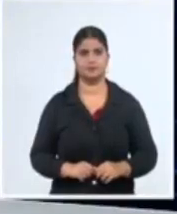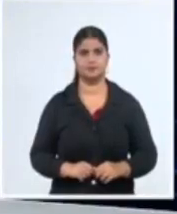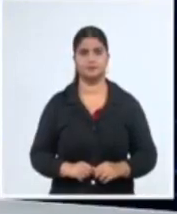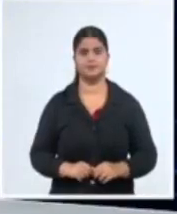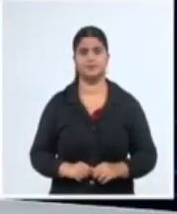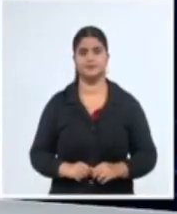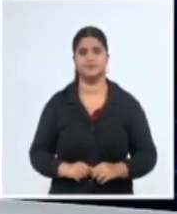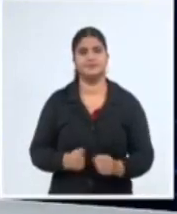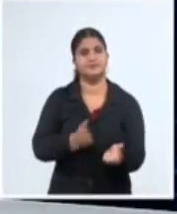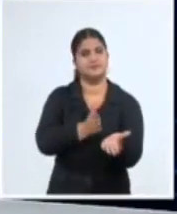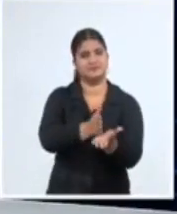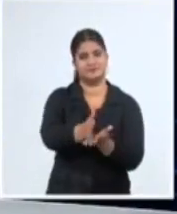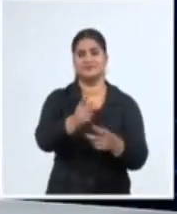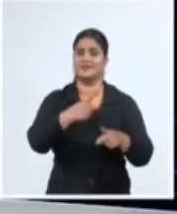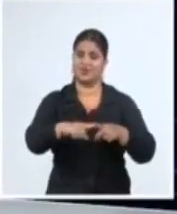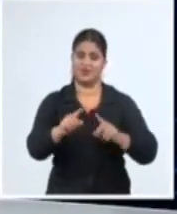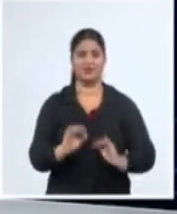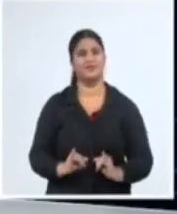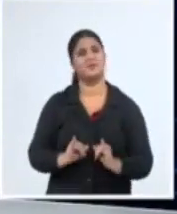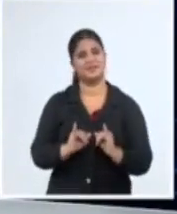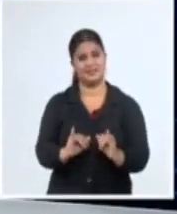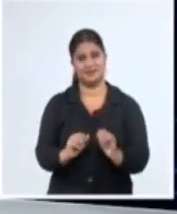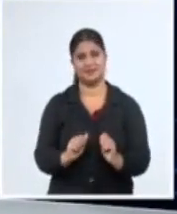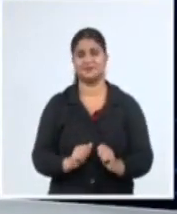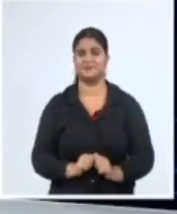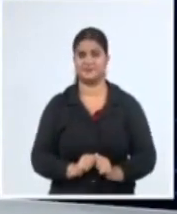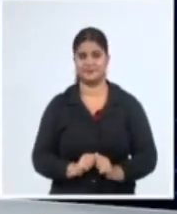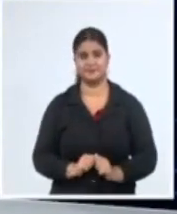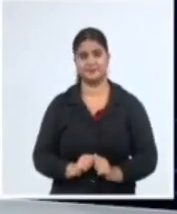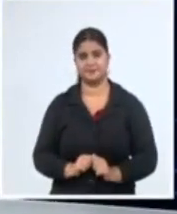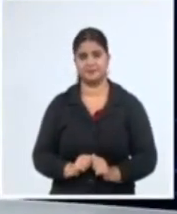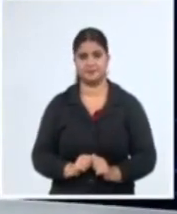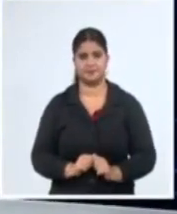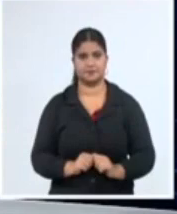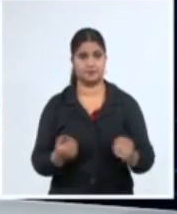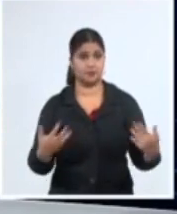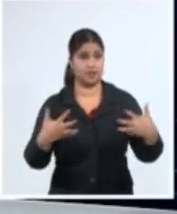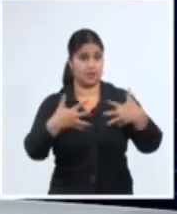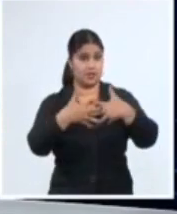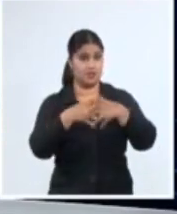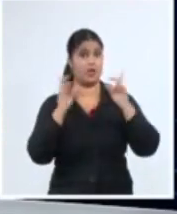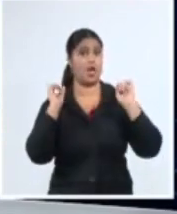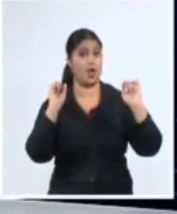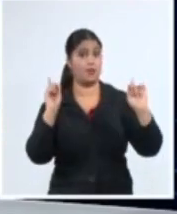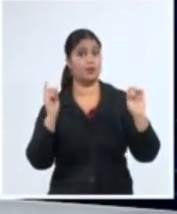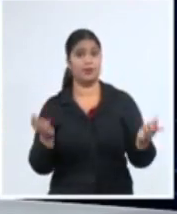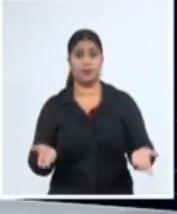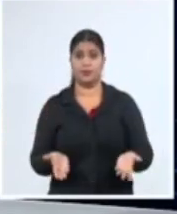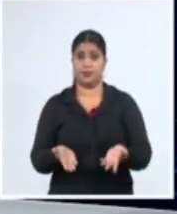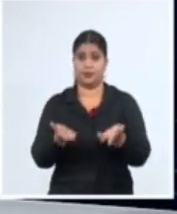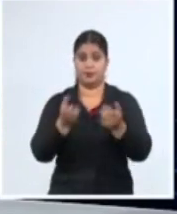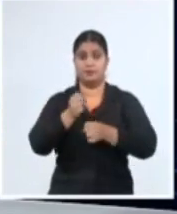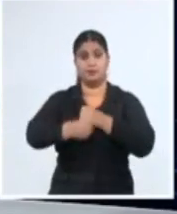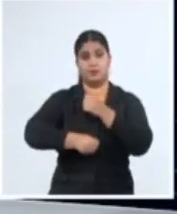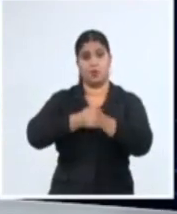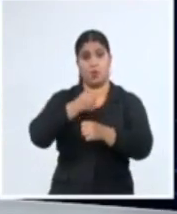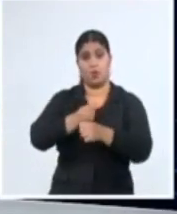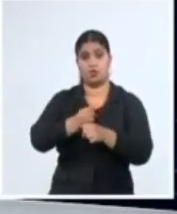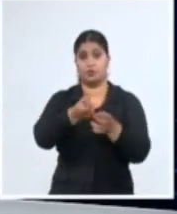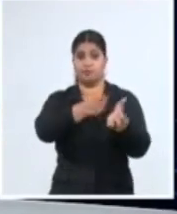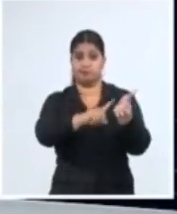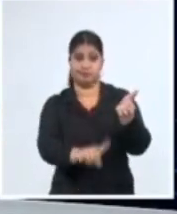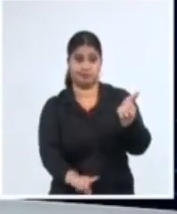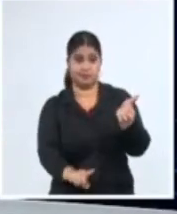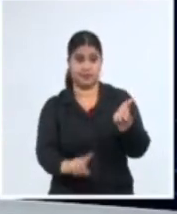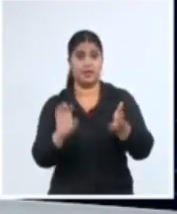Continuamos ahora con otras informaciones. Y como parte de la política para el desarrollo de las fuentes renovables y el uso eficiente de la energía,